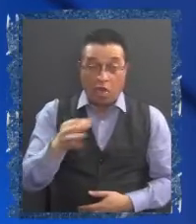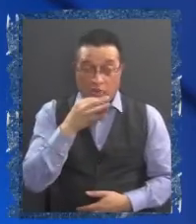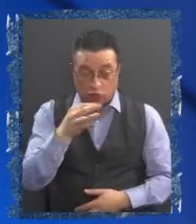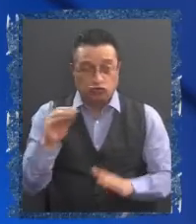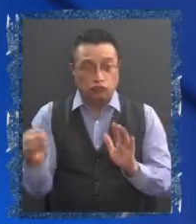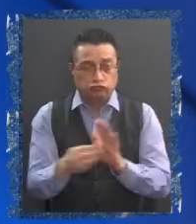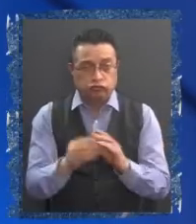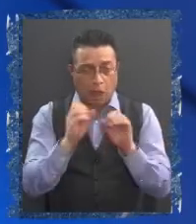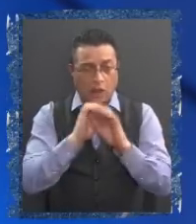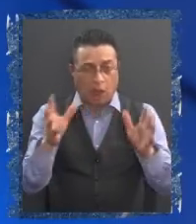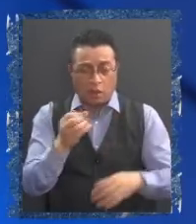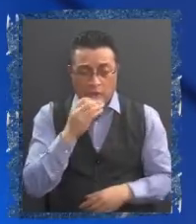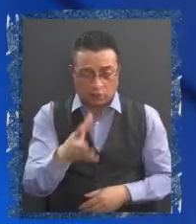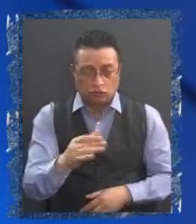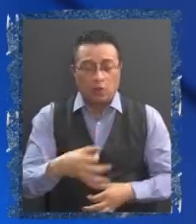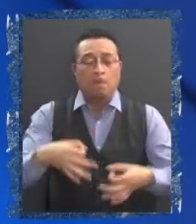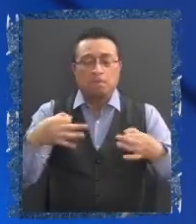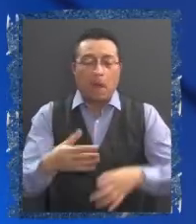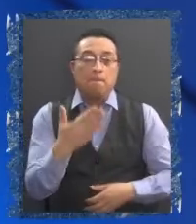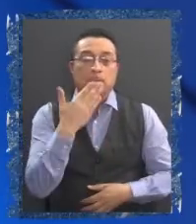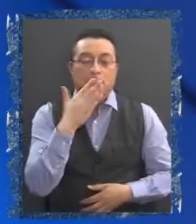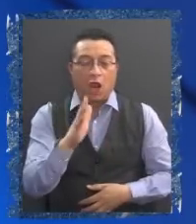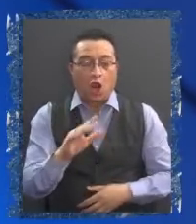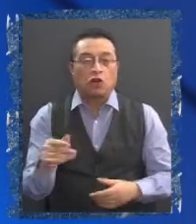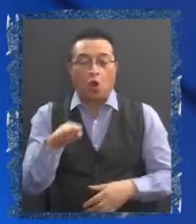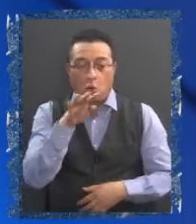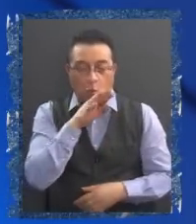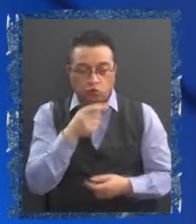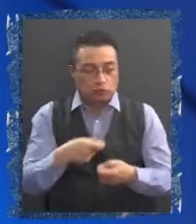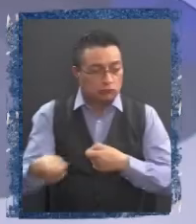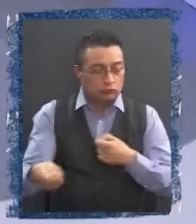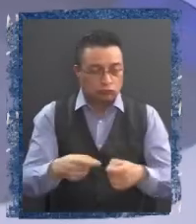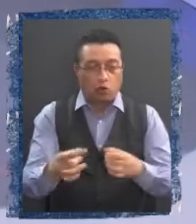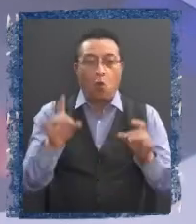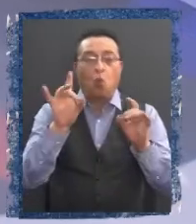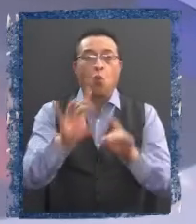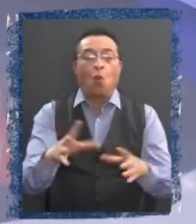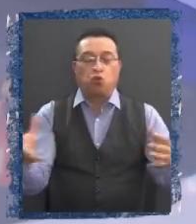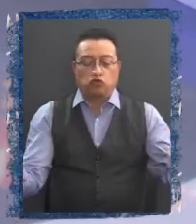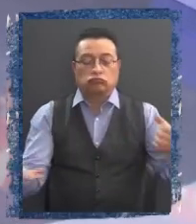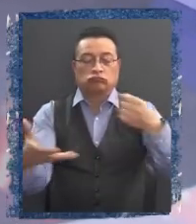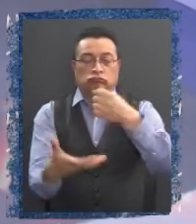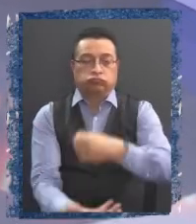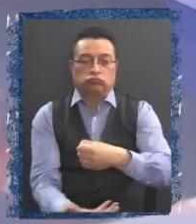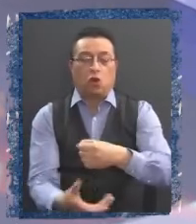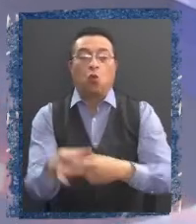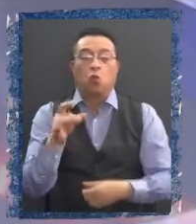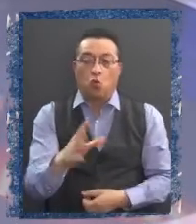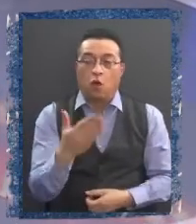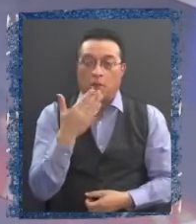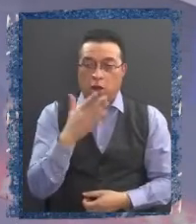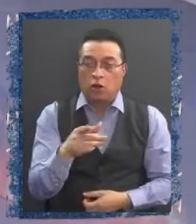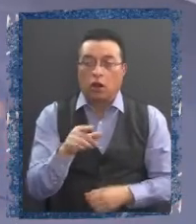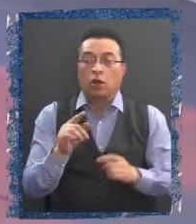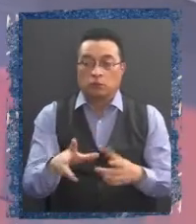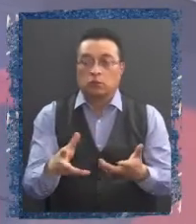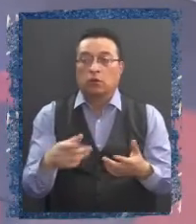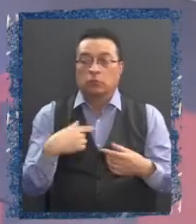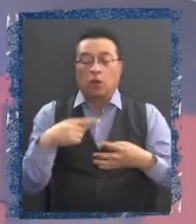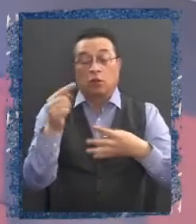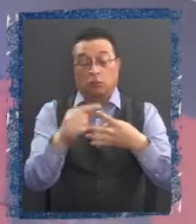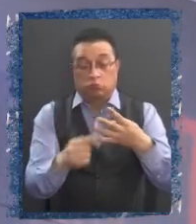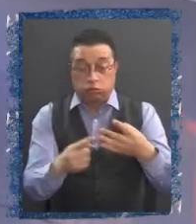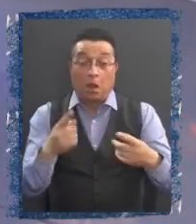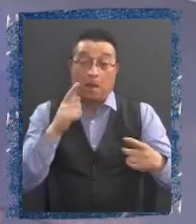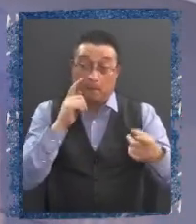explícito, que es un mecanismo eficiente para el uso de recursos. Y eso no limita... El pool de riesgo, y eso no limita... Siempre es bueno